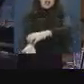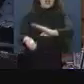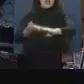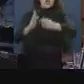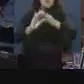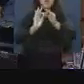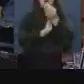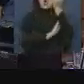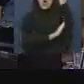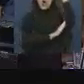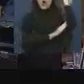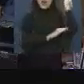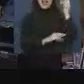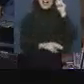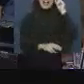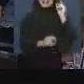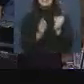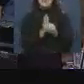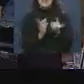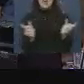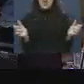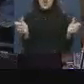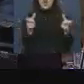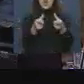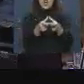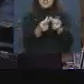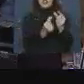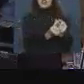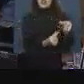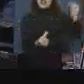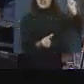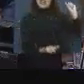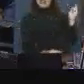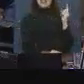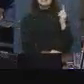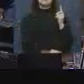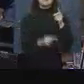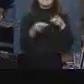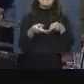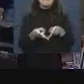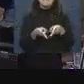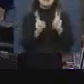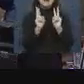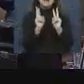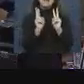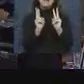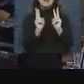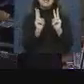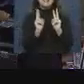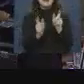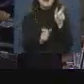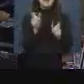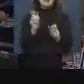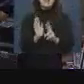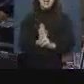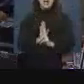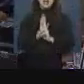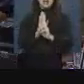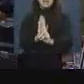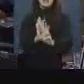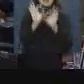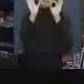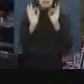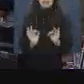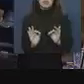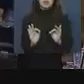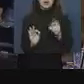originario esta creación de un consejo nacional de pueblo indígenas y consejo de pueblo van a permitir que la gente Tenga sus representantes oficiales